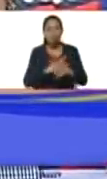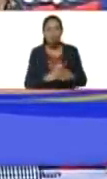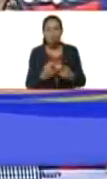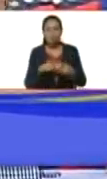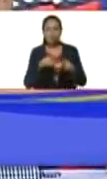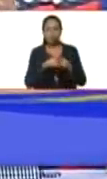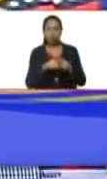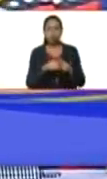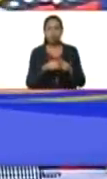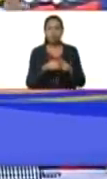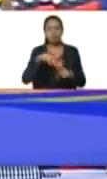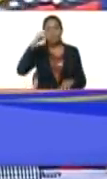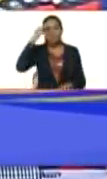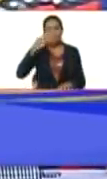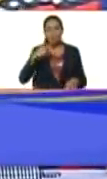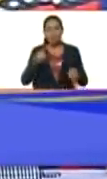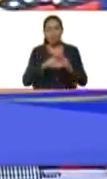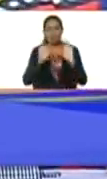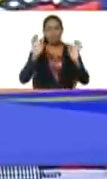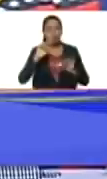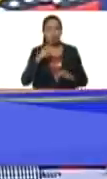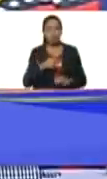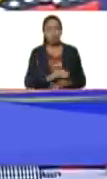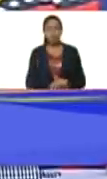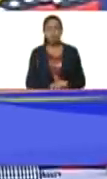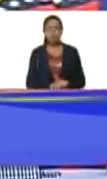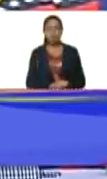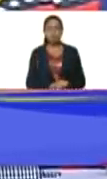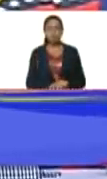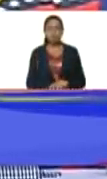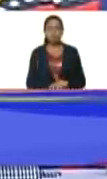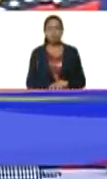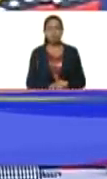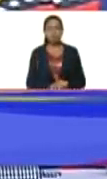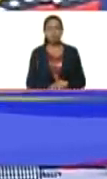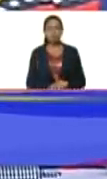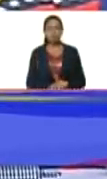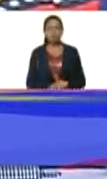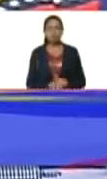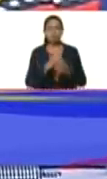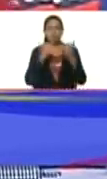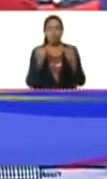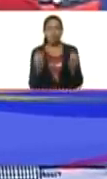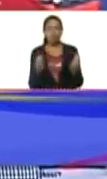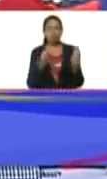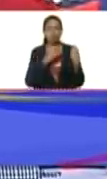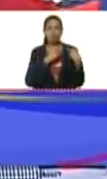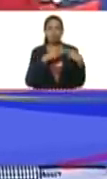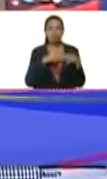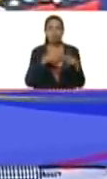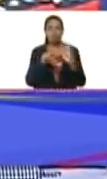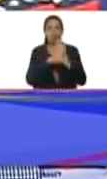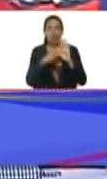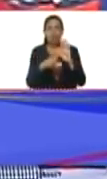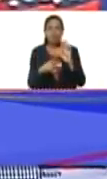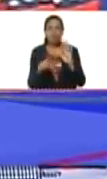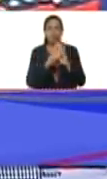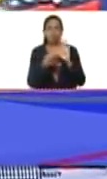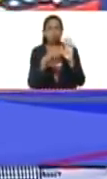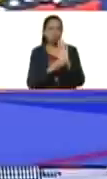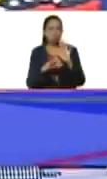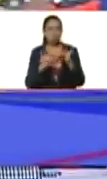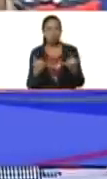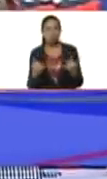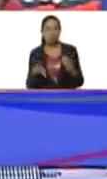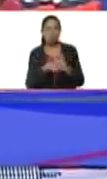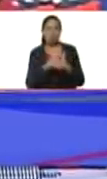popular militar que ahora forma parte de la ley constitucional, es